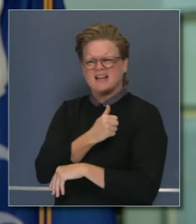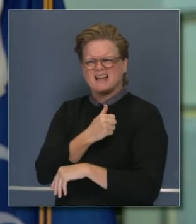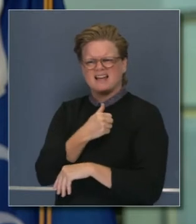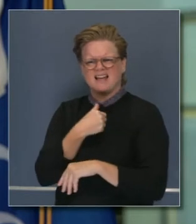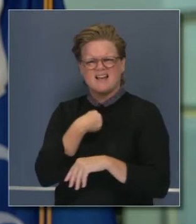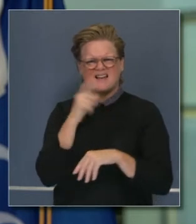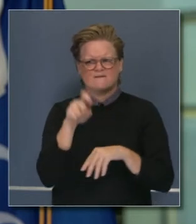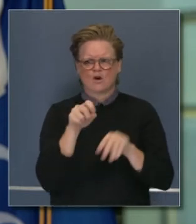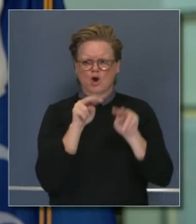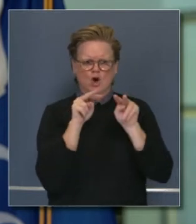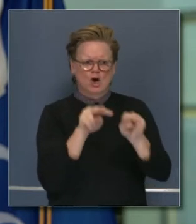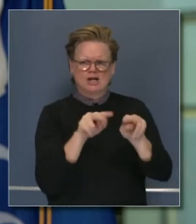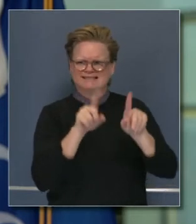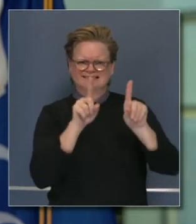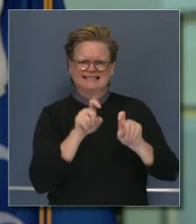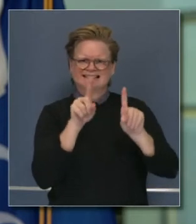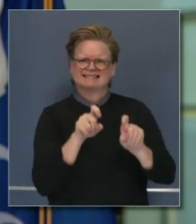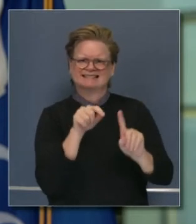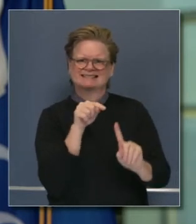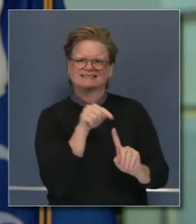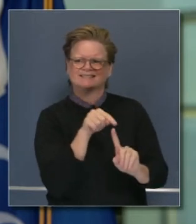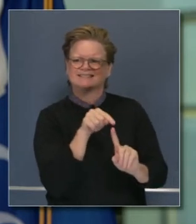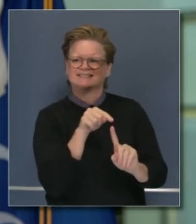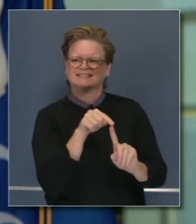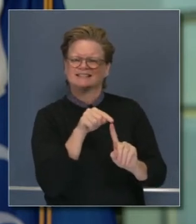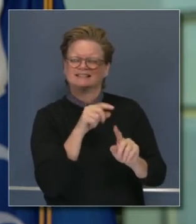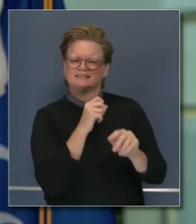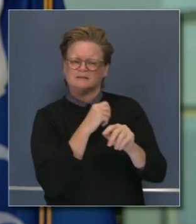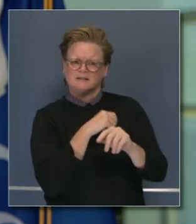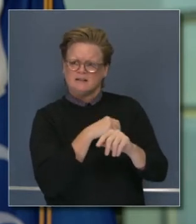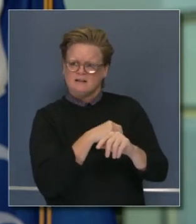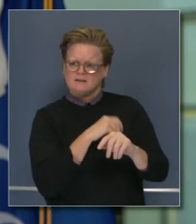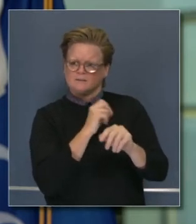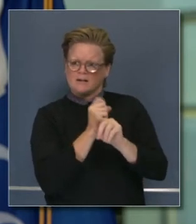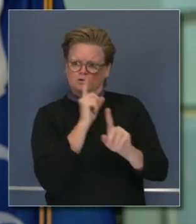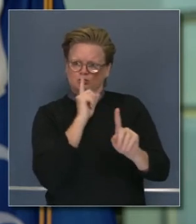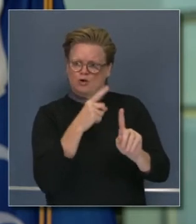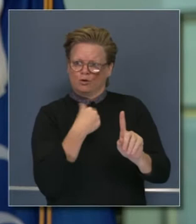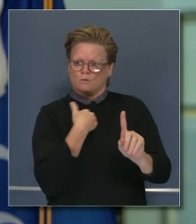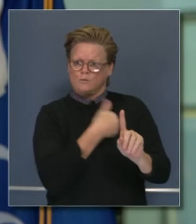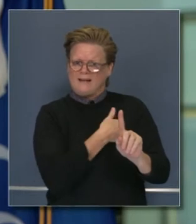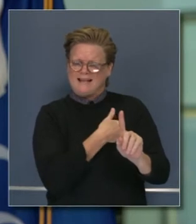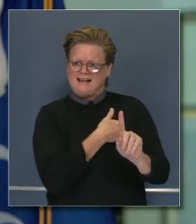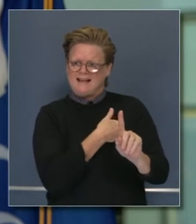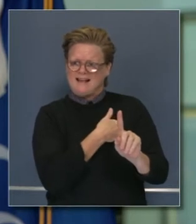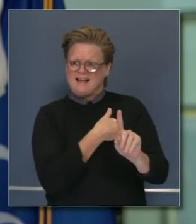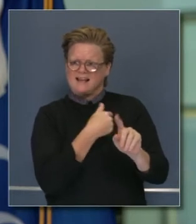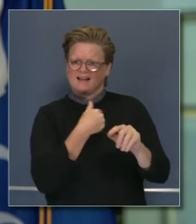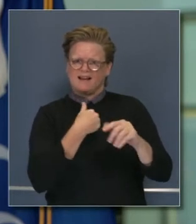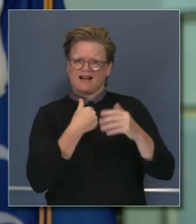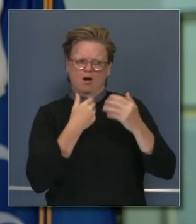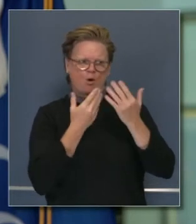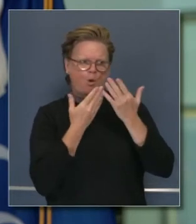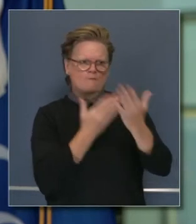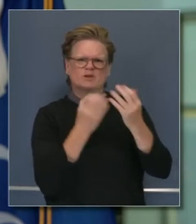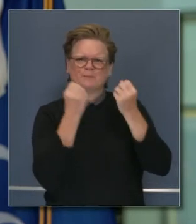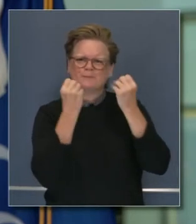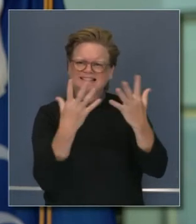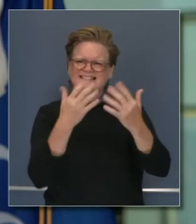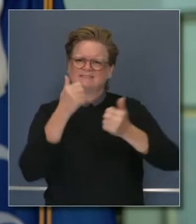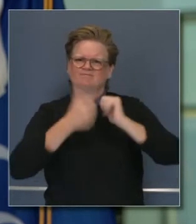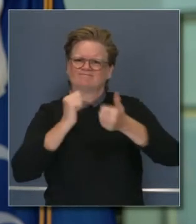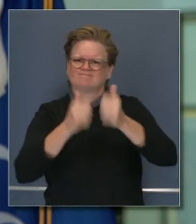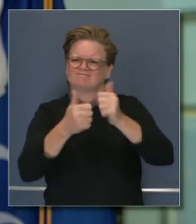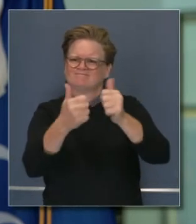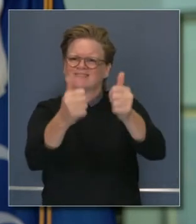realmente controlar nuestro propio destino con pruebas, mejorando el tiempo para resultados, viendo los datos de una